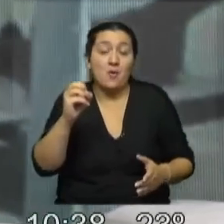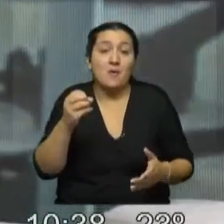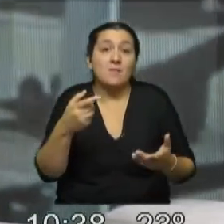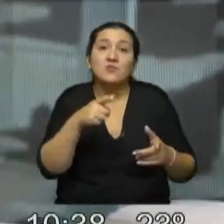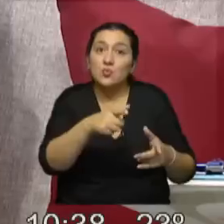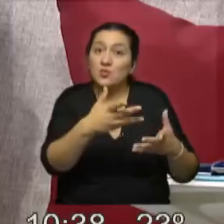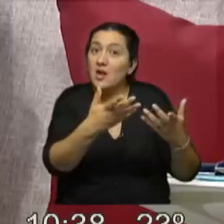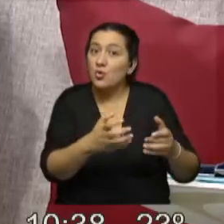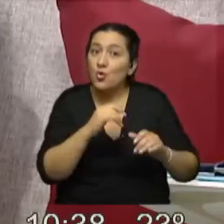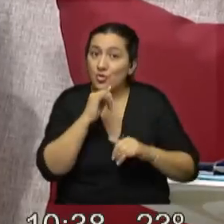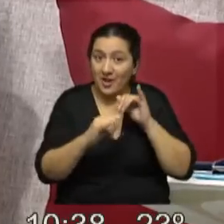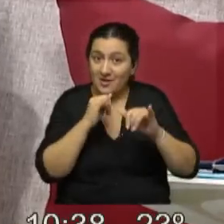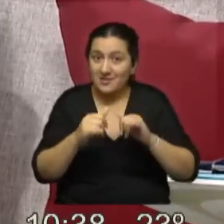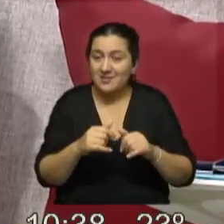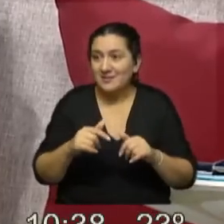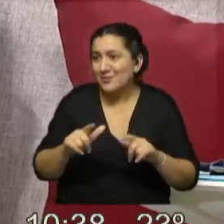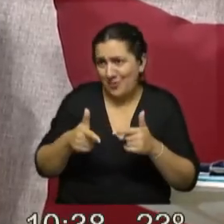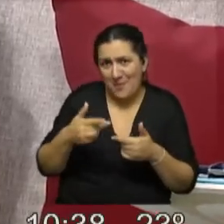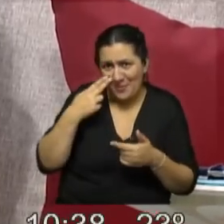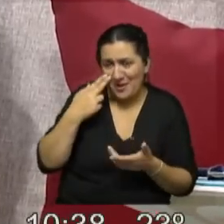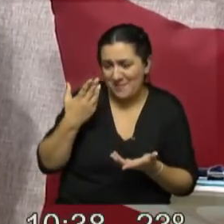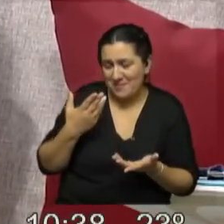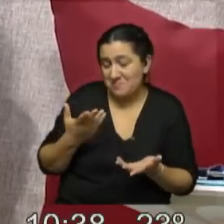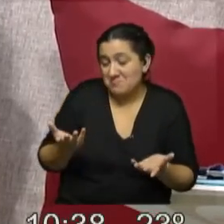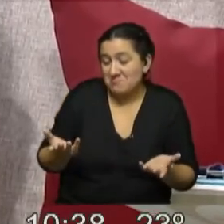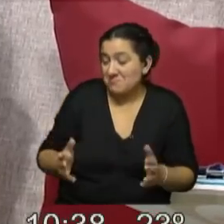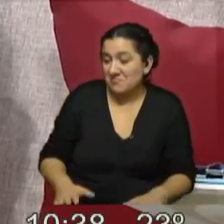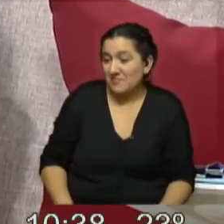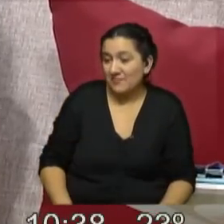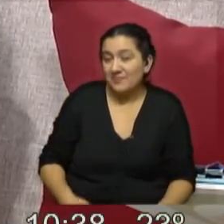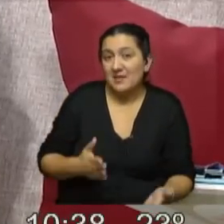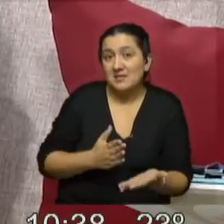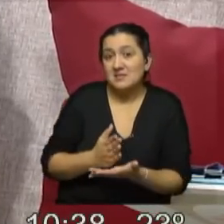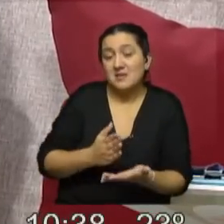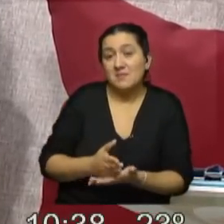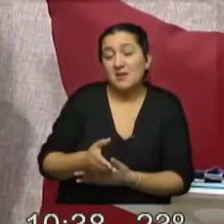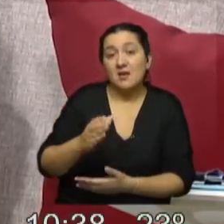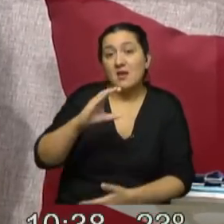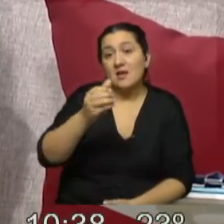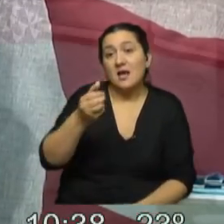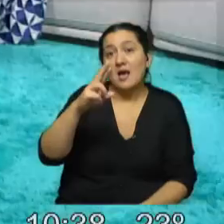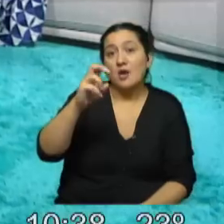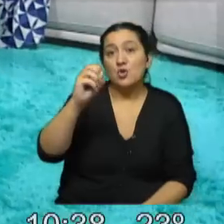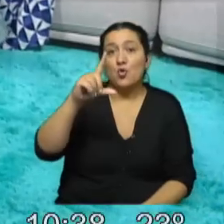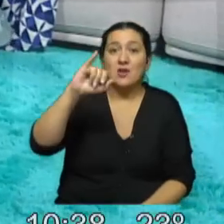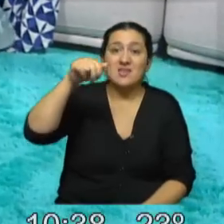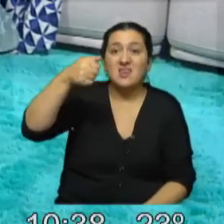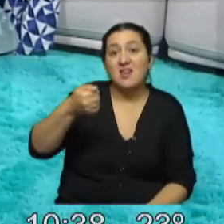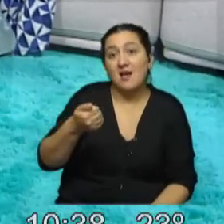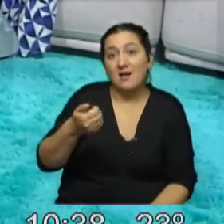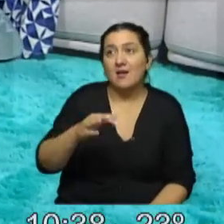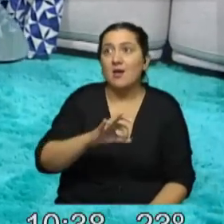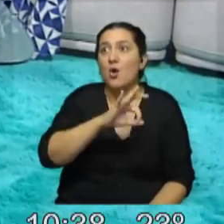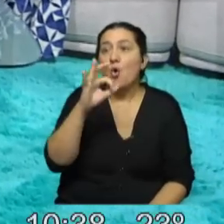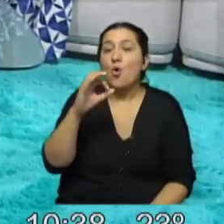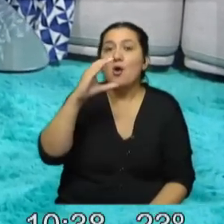Carolina este yo siempre le han dicho Carolina o de repente me decían